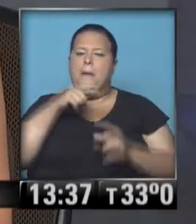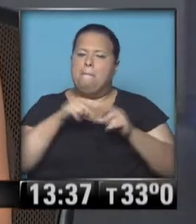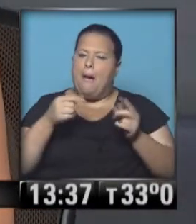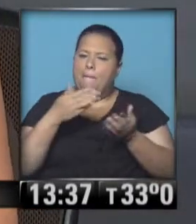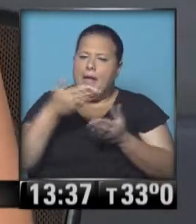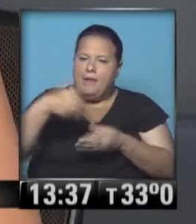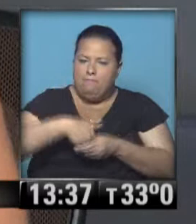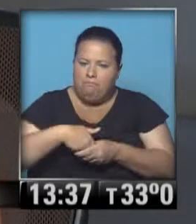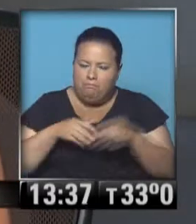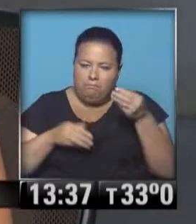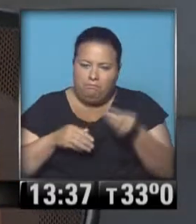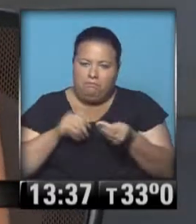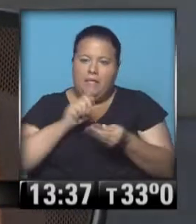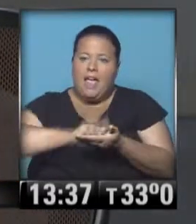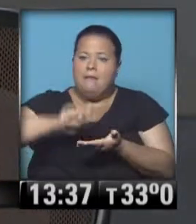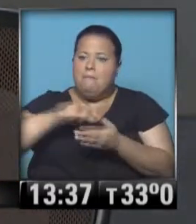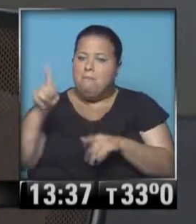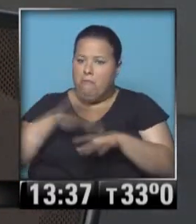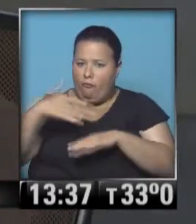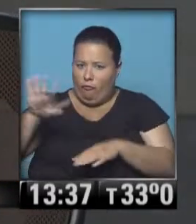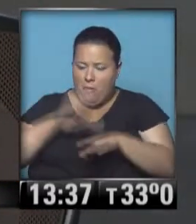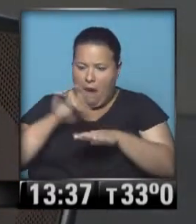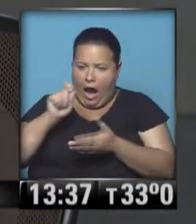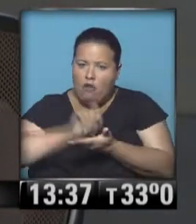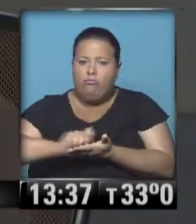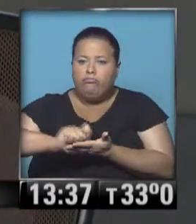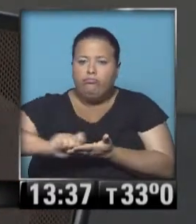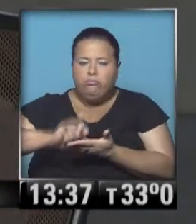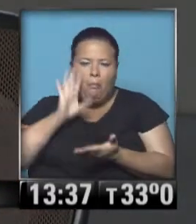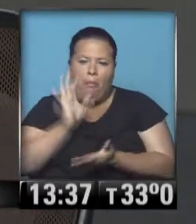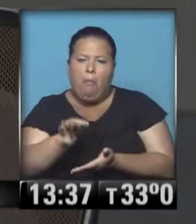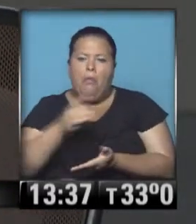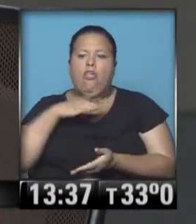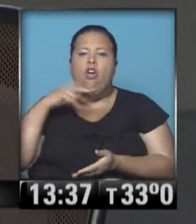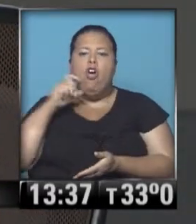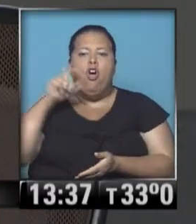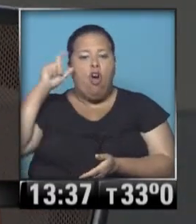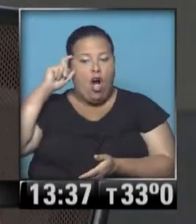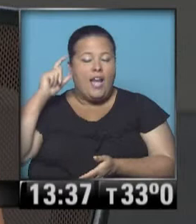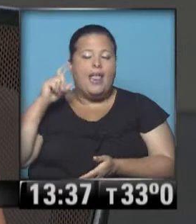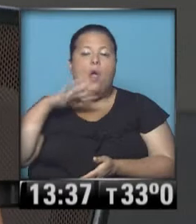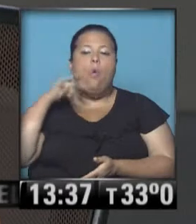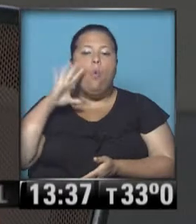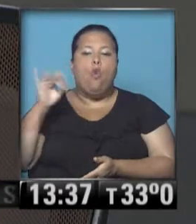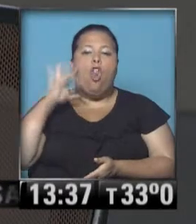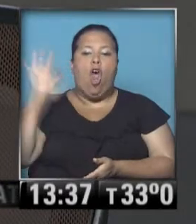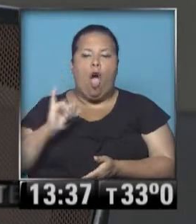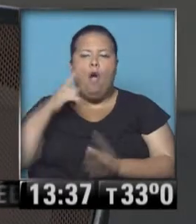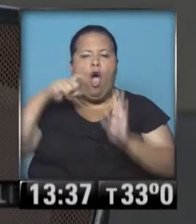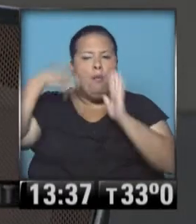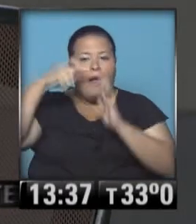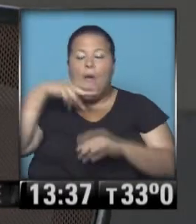en la mano, impreso, escrito por él mismo, escrito a mano. Se podía leer: Jorge Julio López, un camarógrafo de Visión